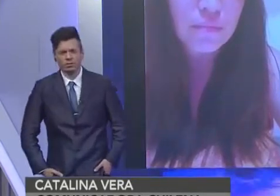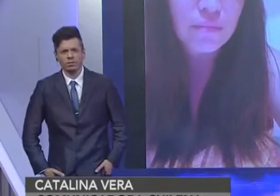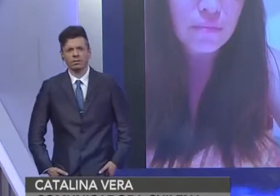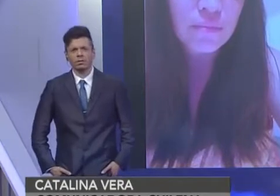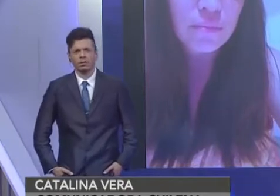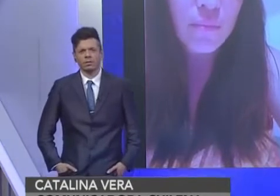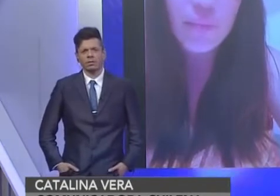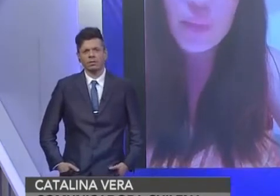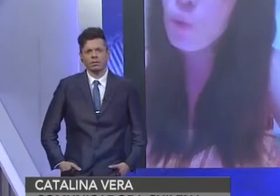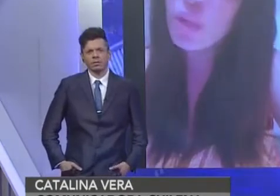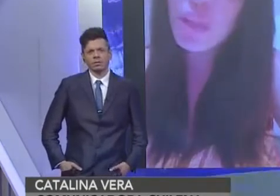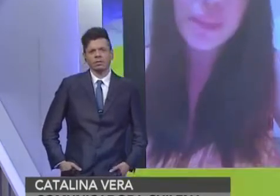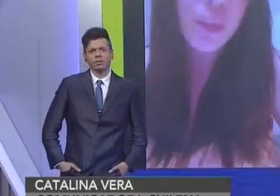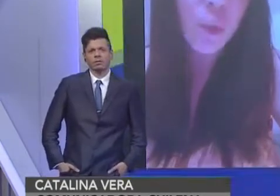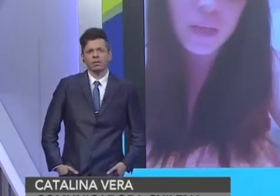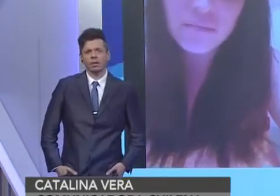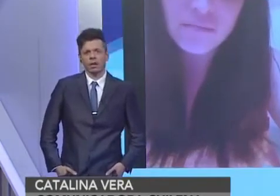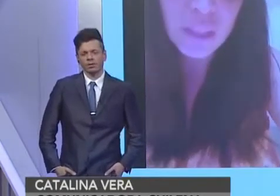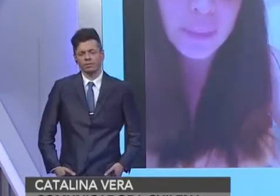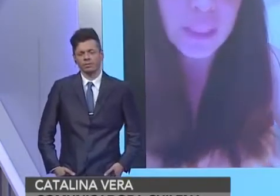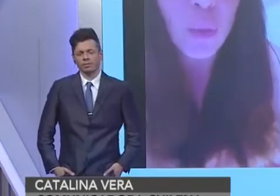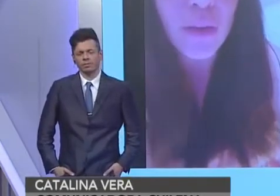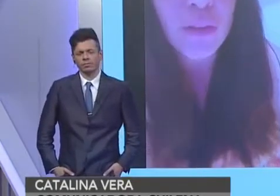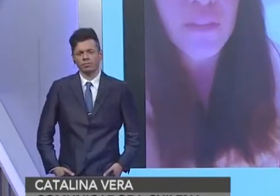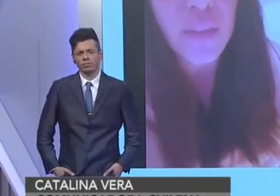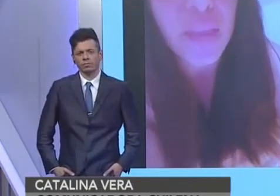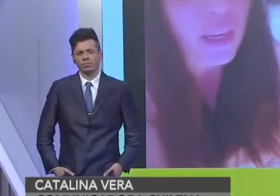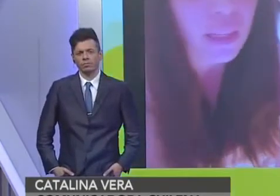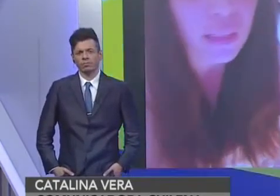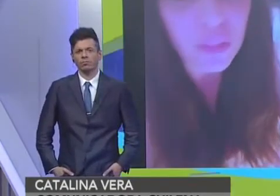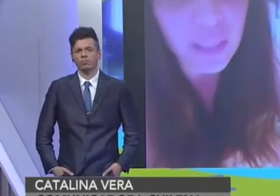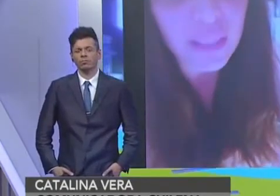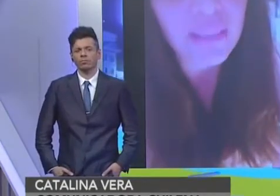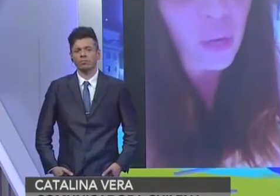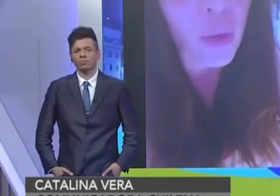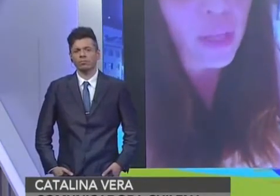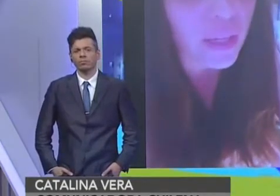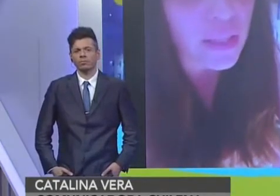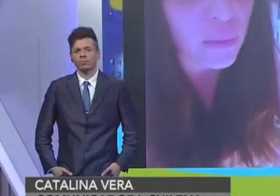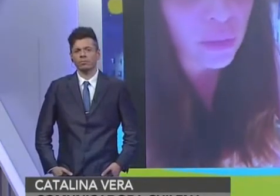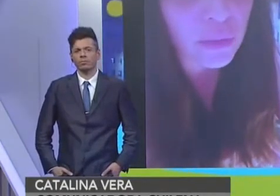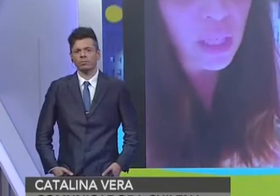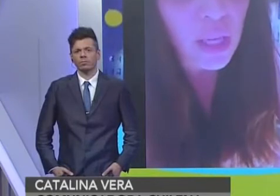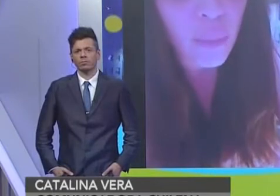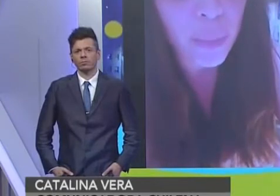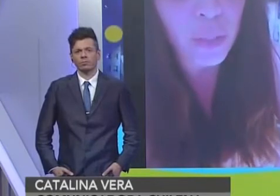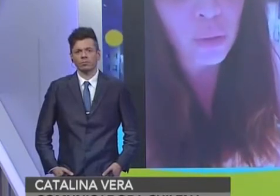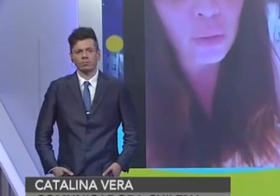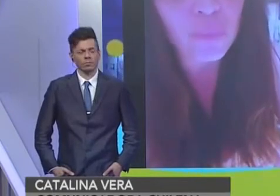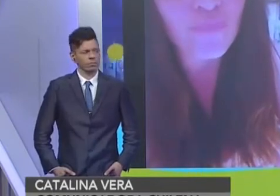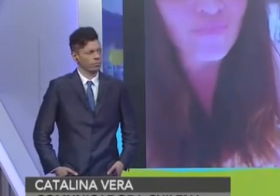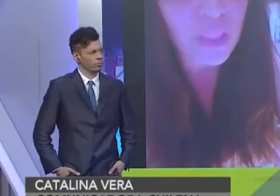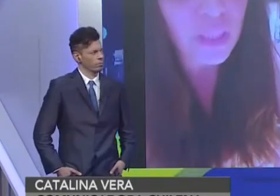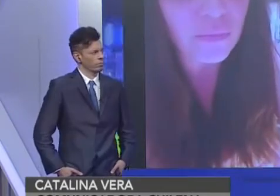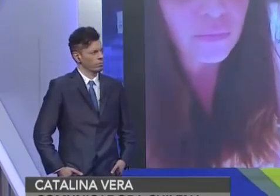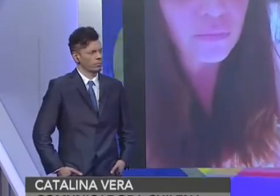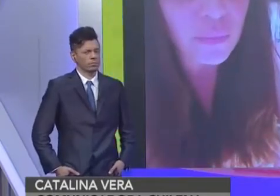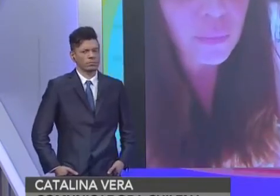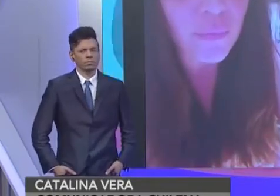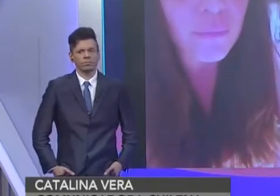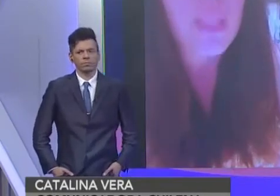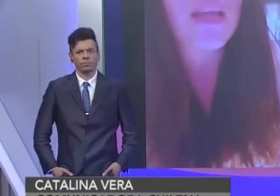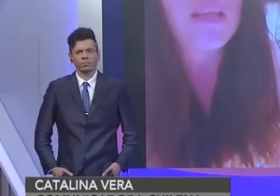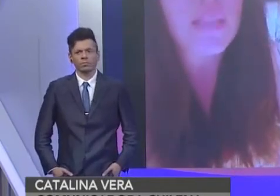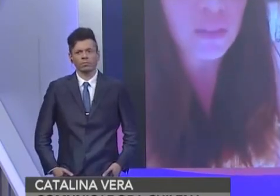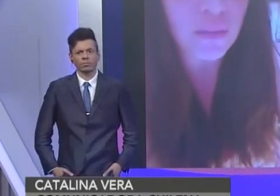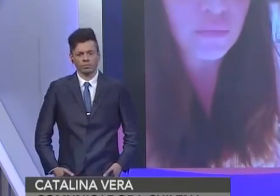valor? Depende del lugar. Depende del lugar donde vengan. O sea, Santiago es carísimo. Claro, y hay que sumarle 15 días más.